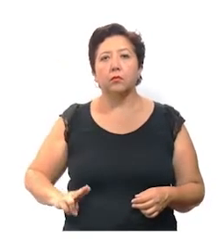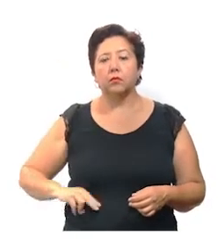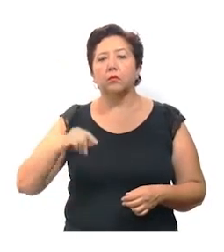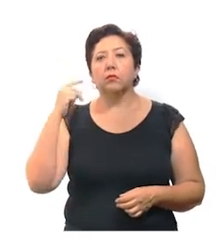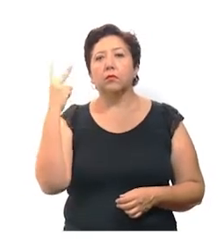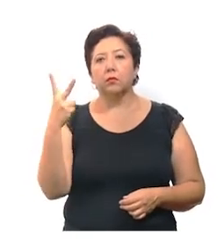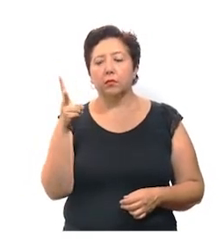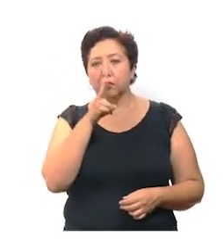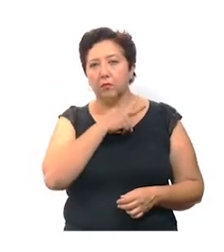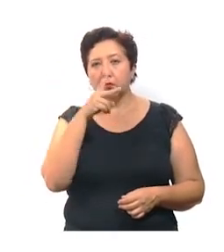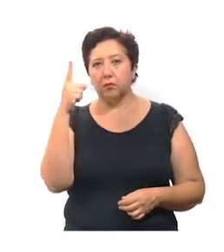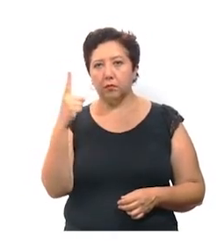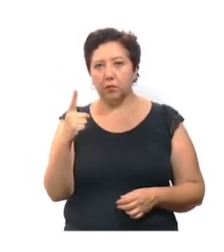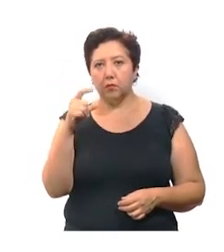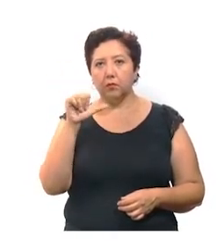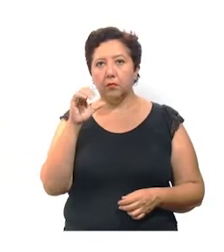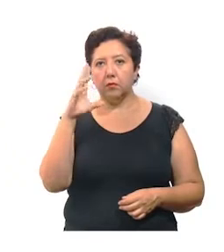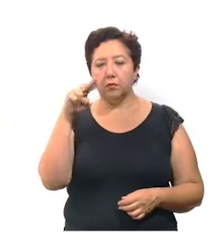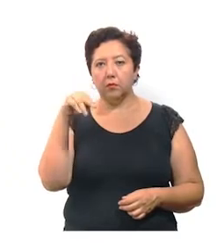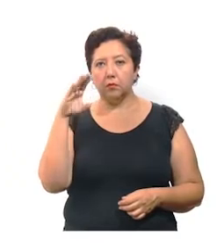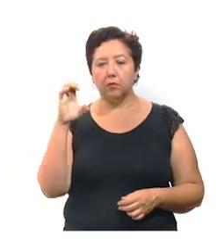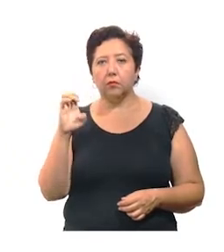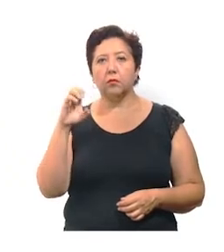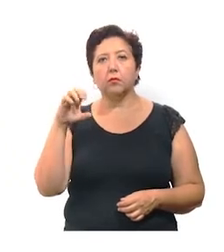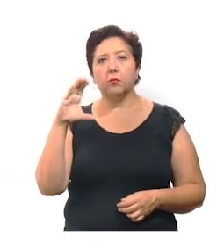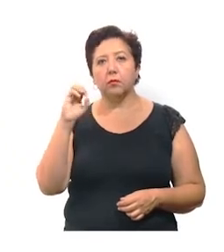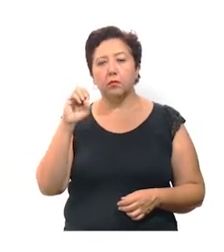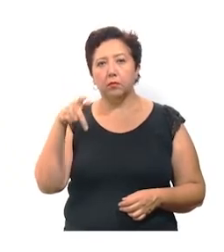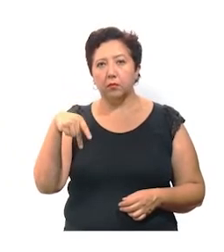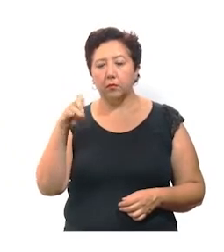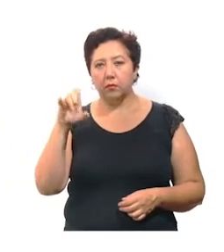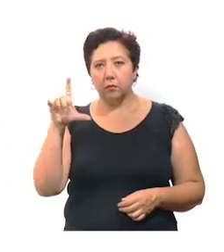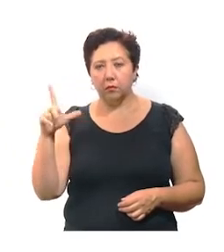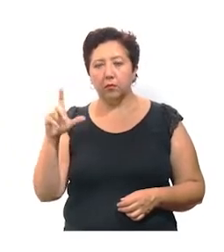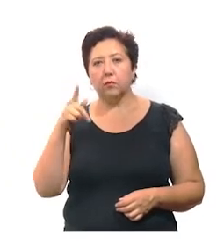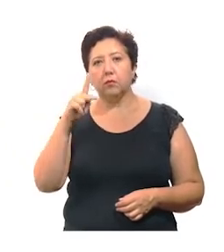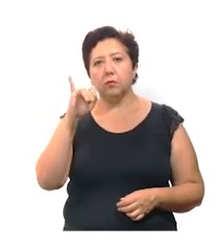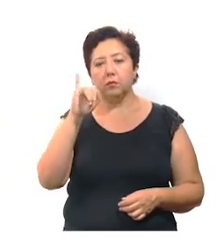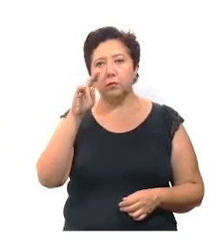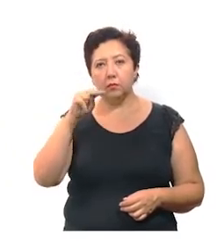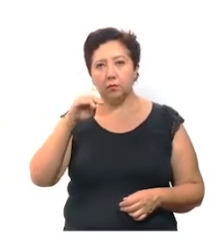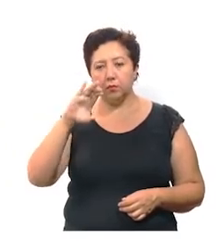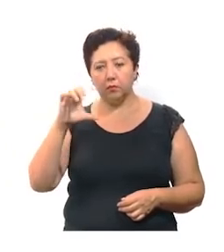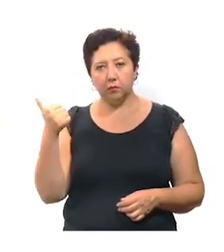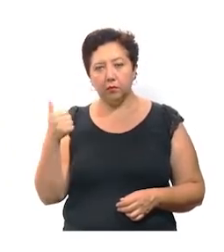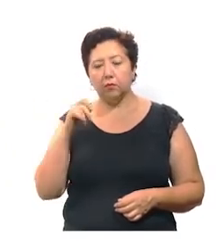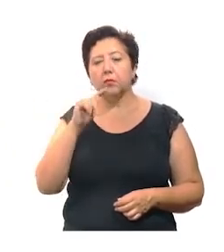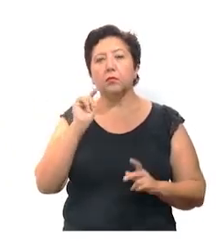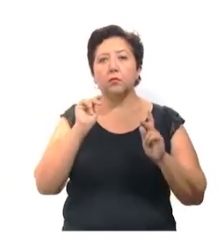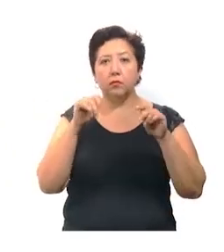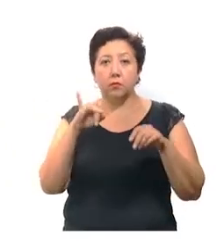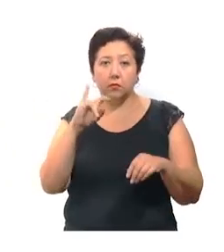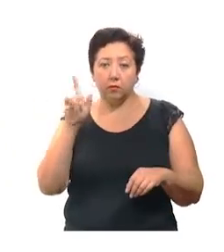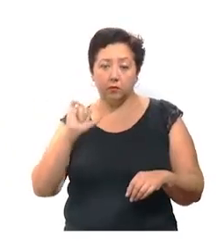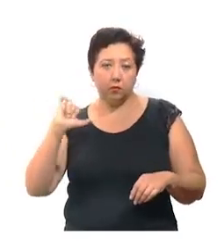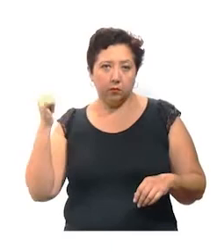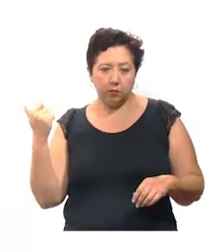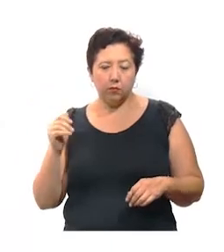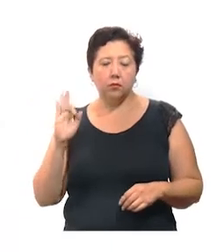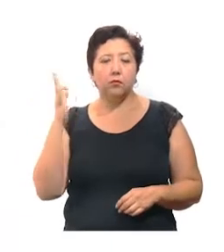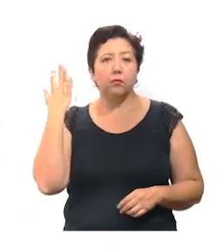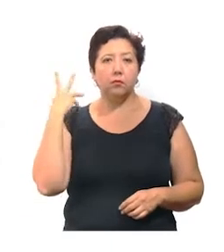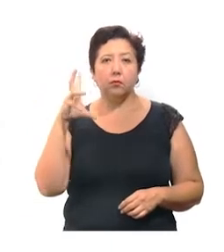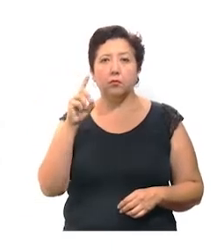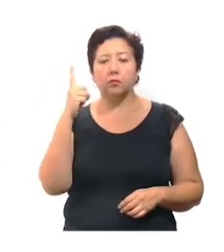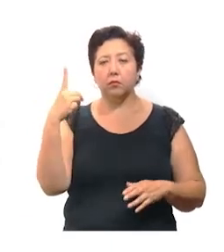2 en Valladolid, 1 en Acanqué, Concal, Jomún, Quinchil, Temash y Tizimín y 1 foráneo. De